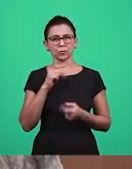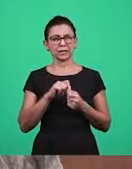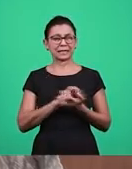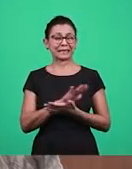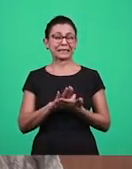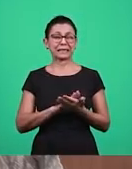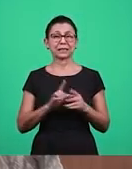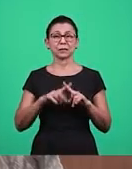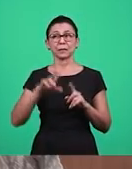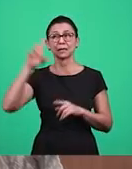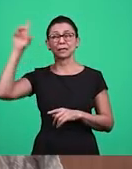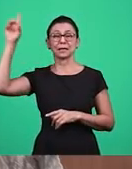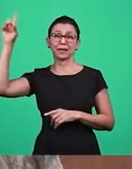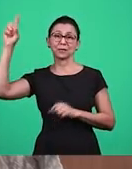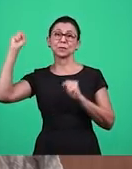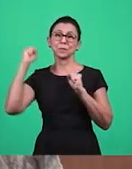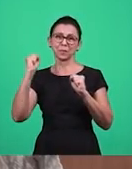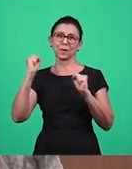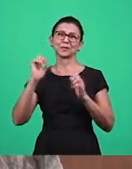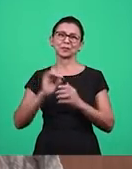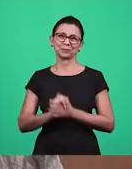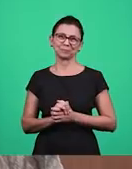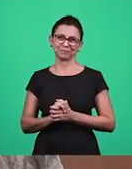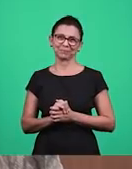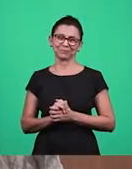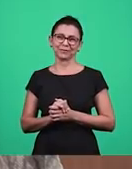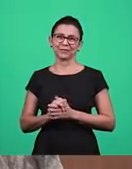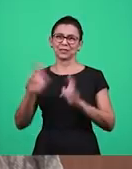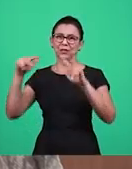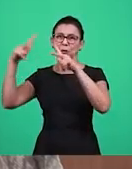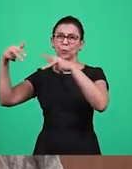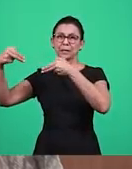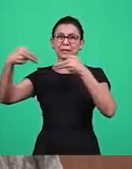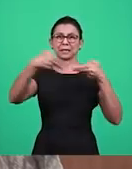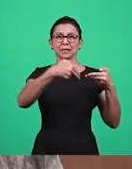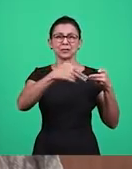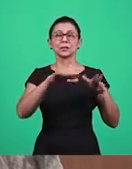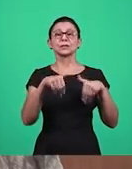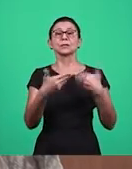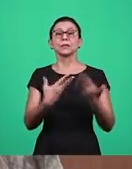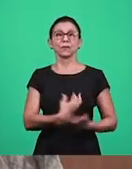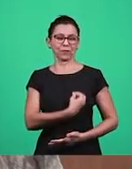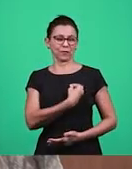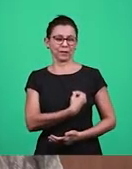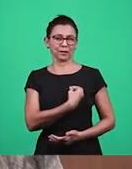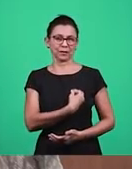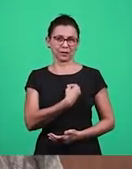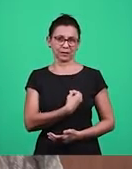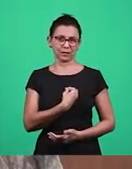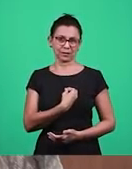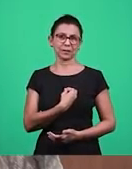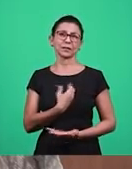a hacer por ti, que va a darte un gran regalo, un perdón de vida, porque el Espíritu Santo, Él